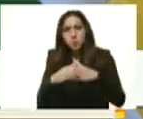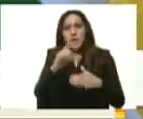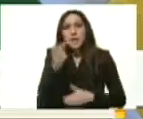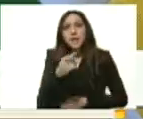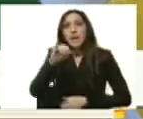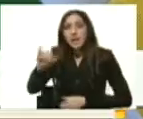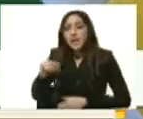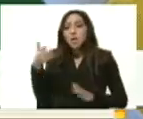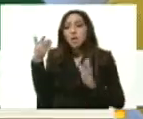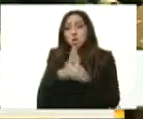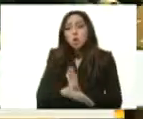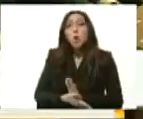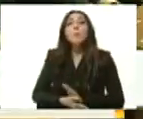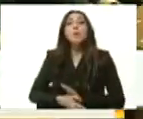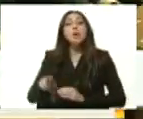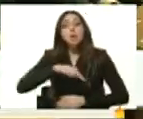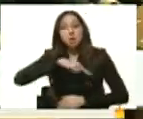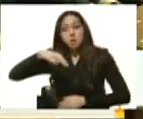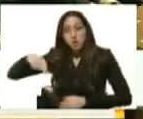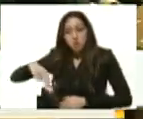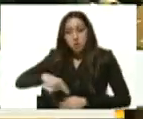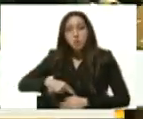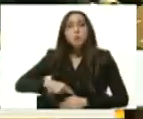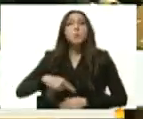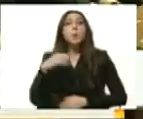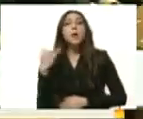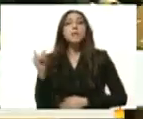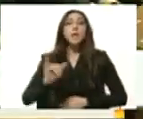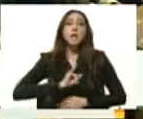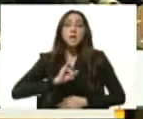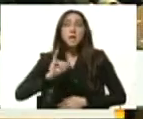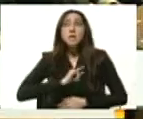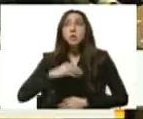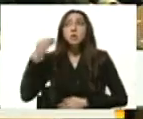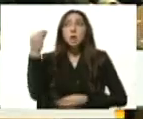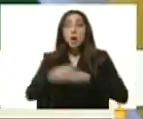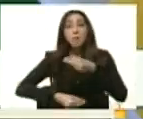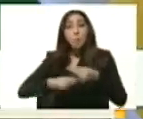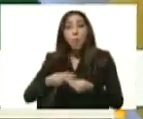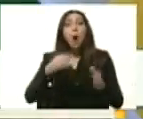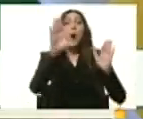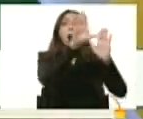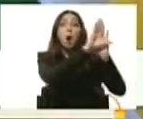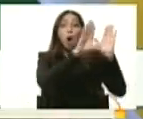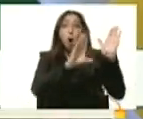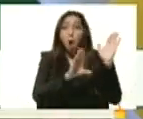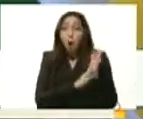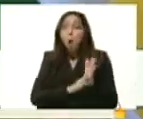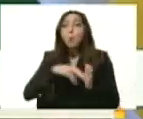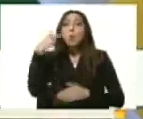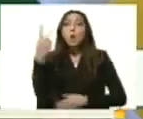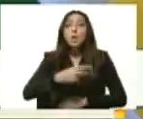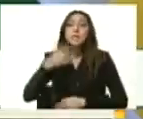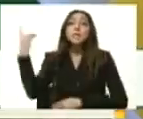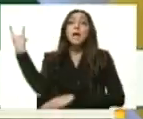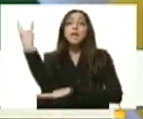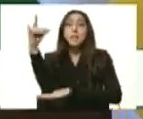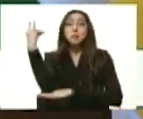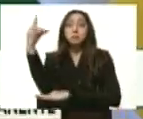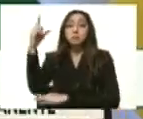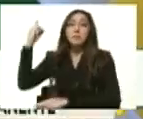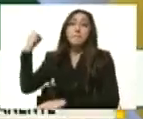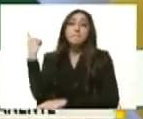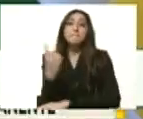los principios de nuestra institucionalidad democrática y la Constitución Política del Estado.